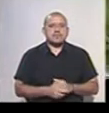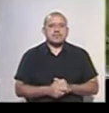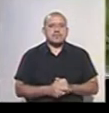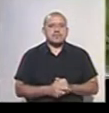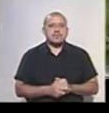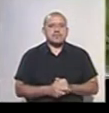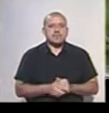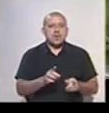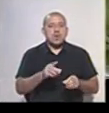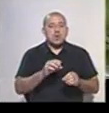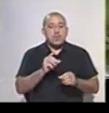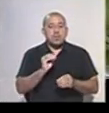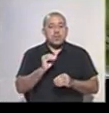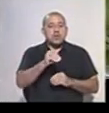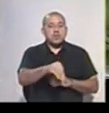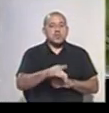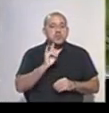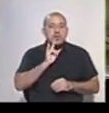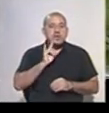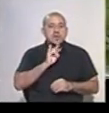Un poquito de leche de coco.